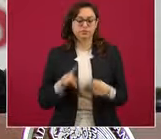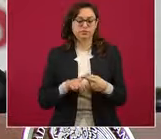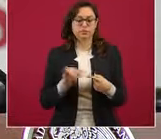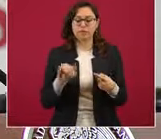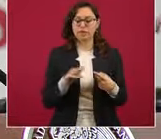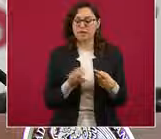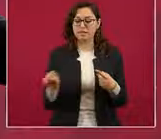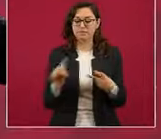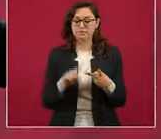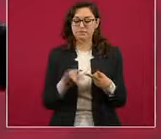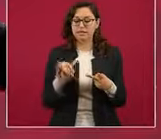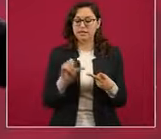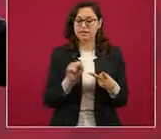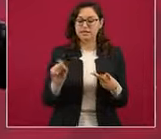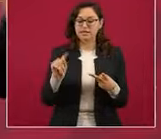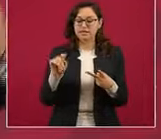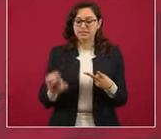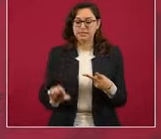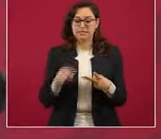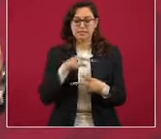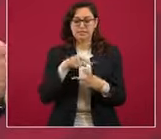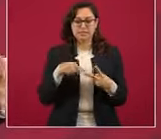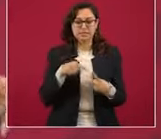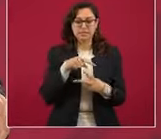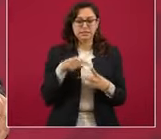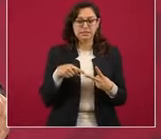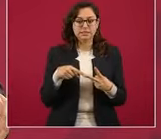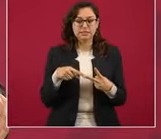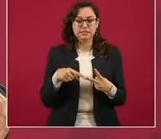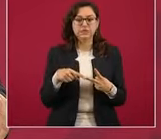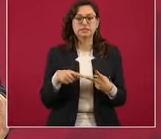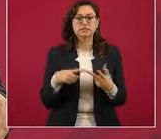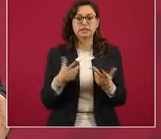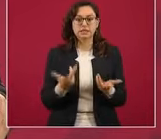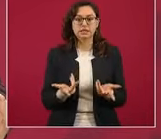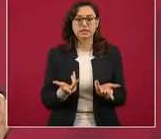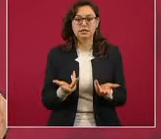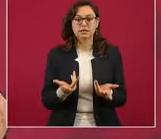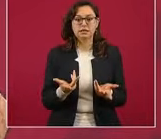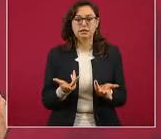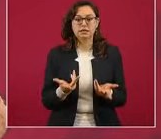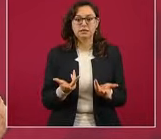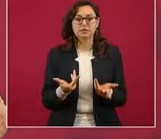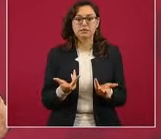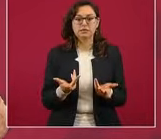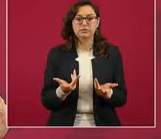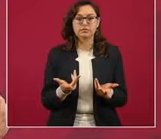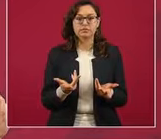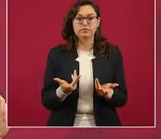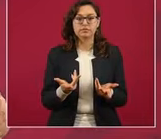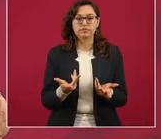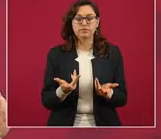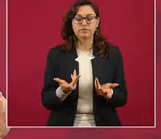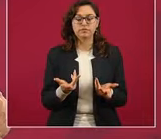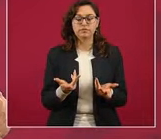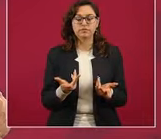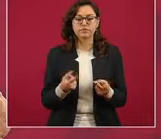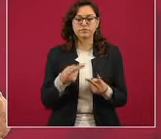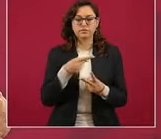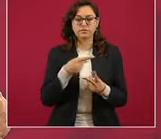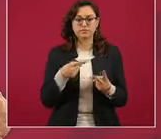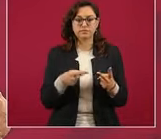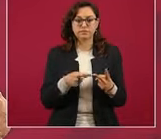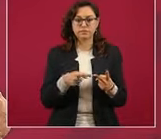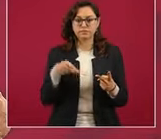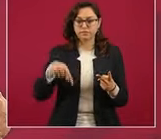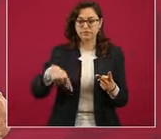el ISSSTE puedan traer en este caso a la Ciudad de México,